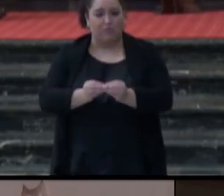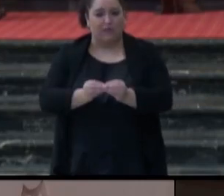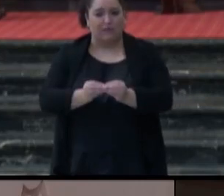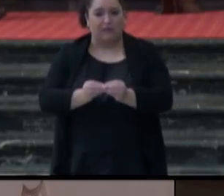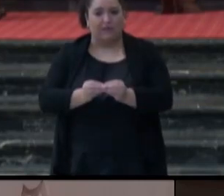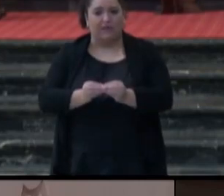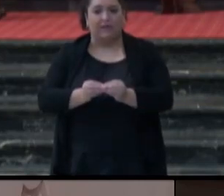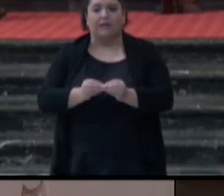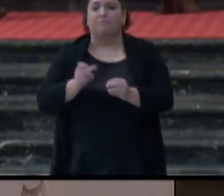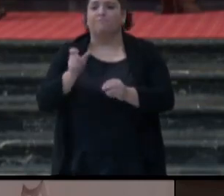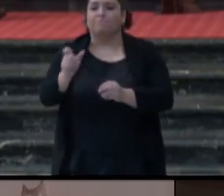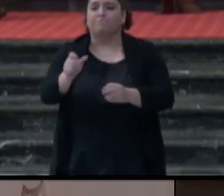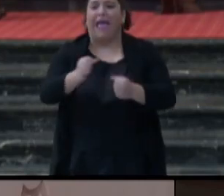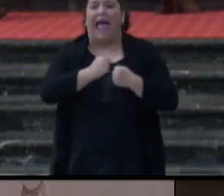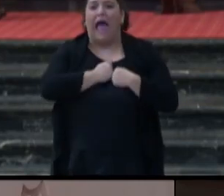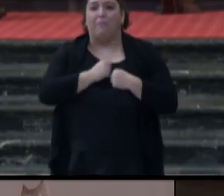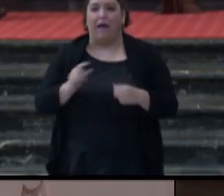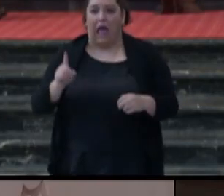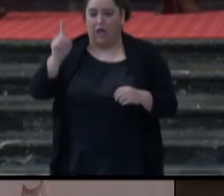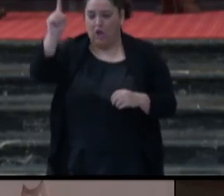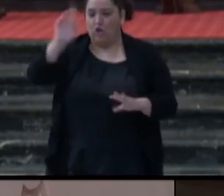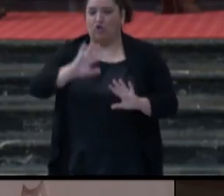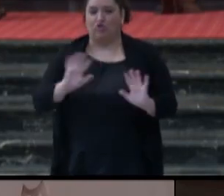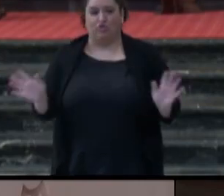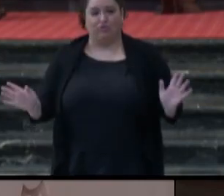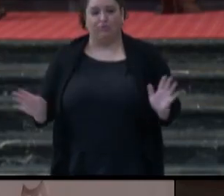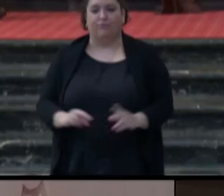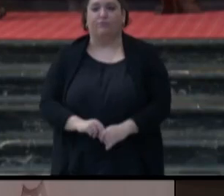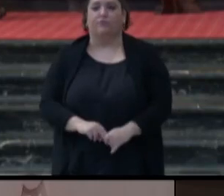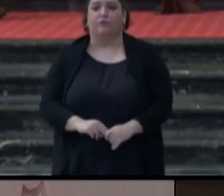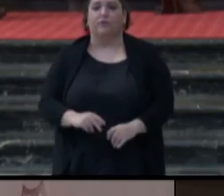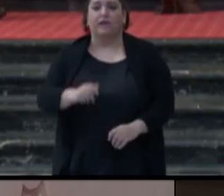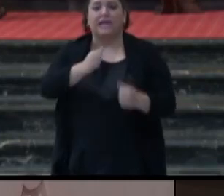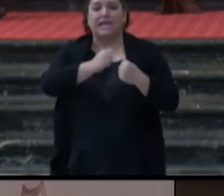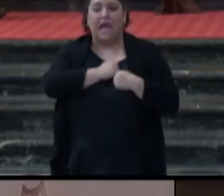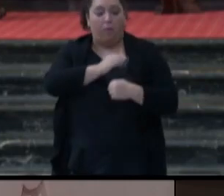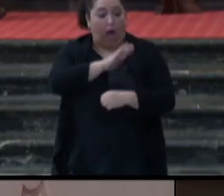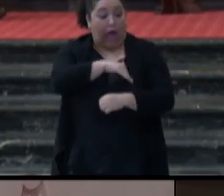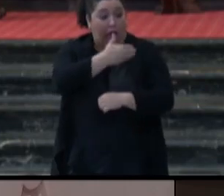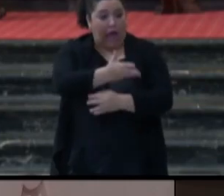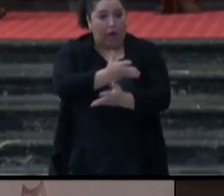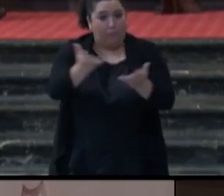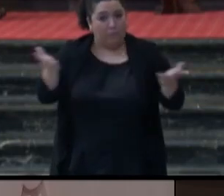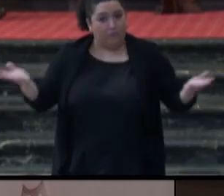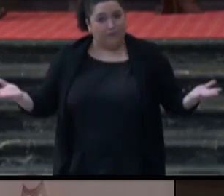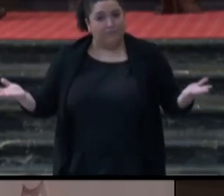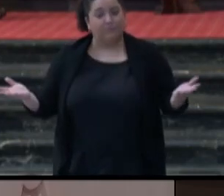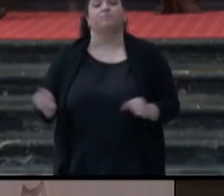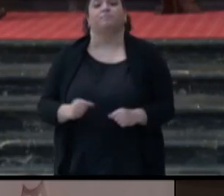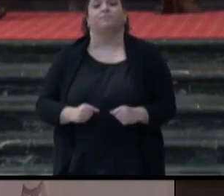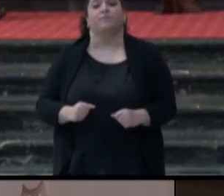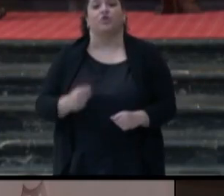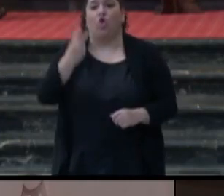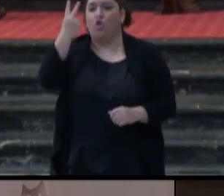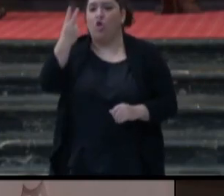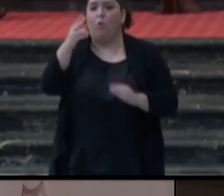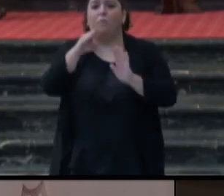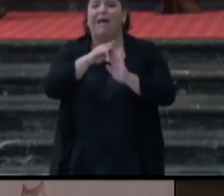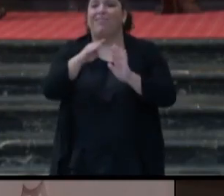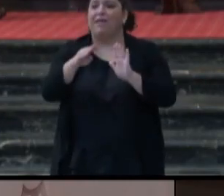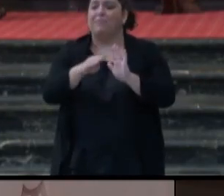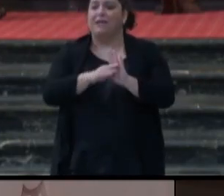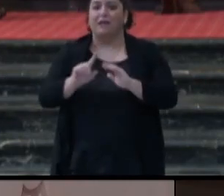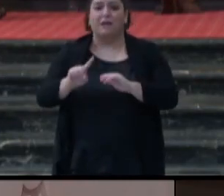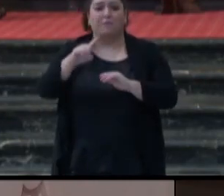ama ama a Dios y Ama al prójimo son los dos mandamientos el